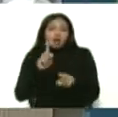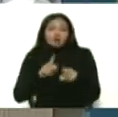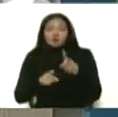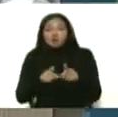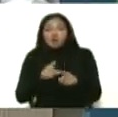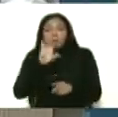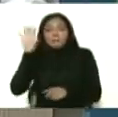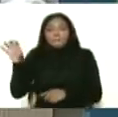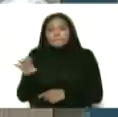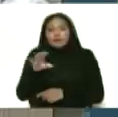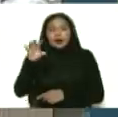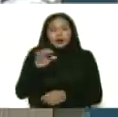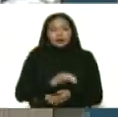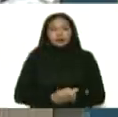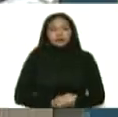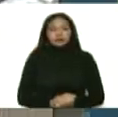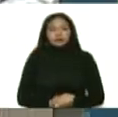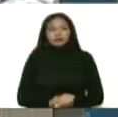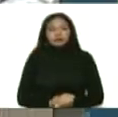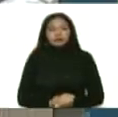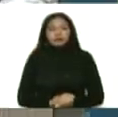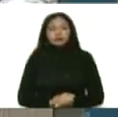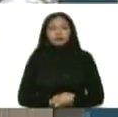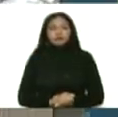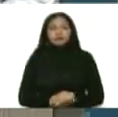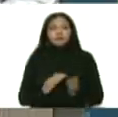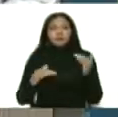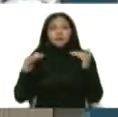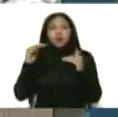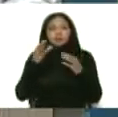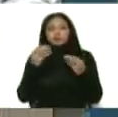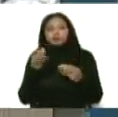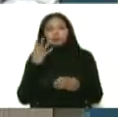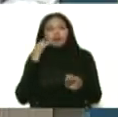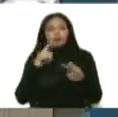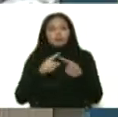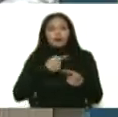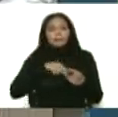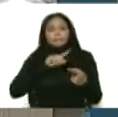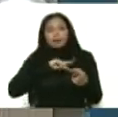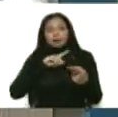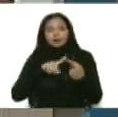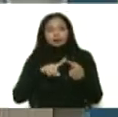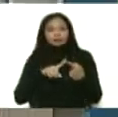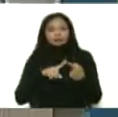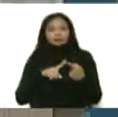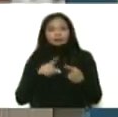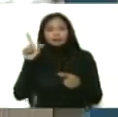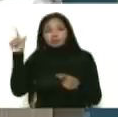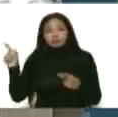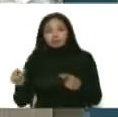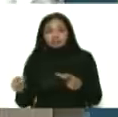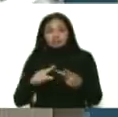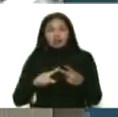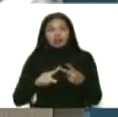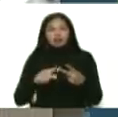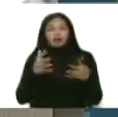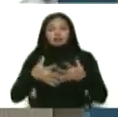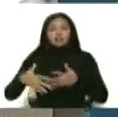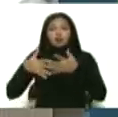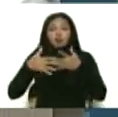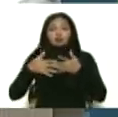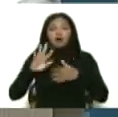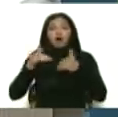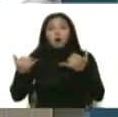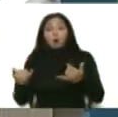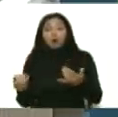de algún país con una incidencia muy alta de casos, como fue el caso de España, de Italia, de Estados Unidos y